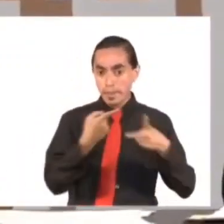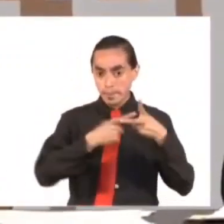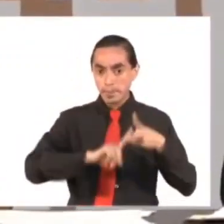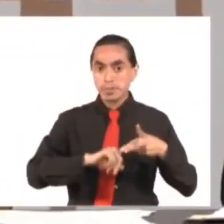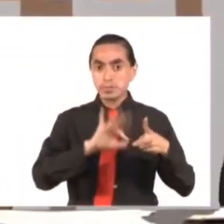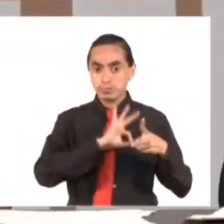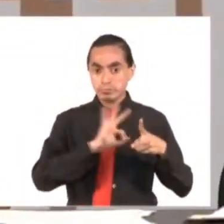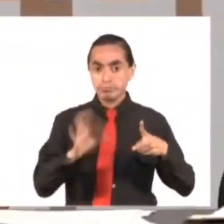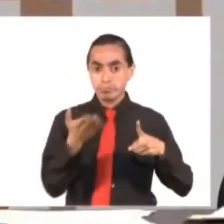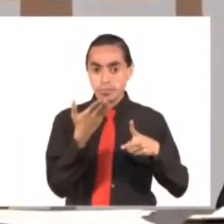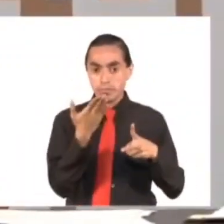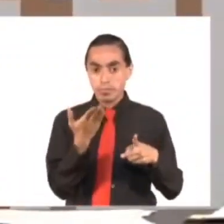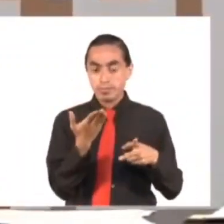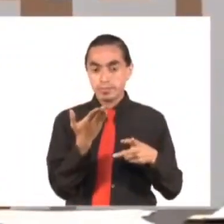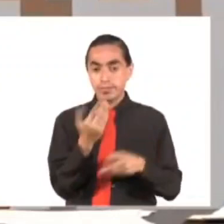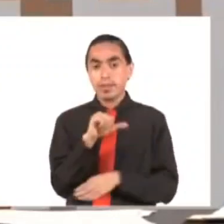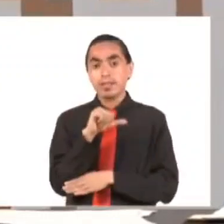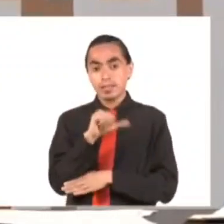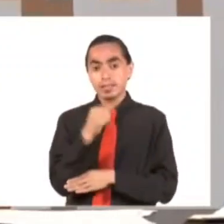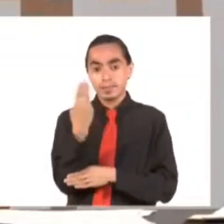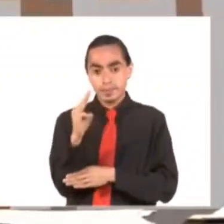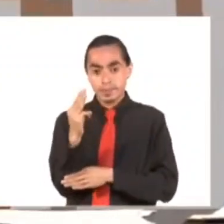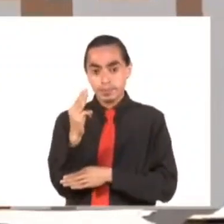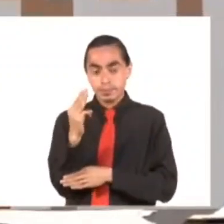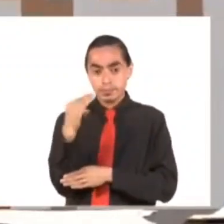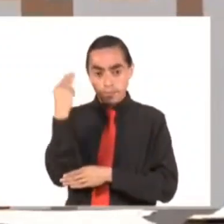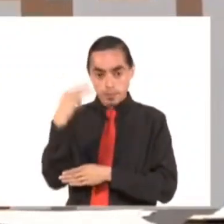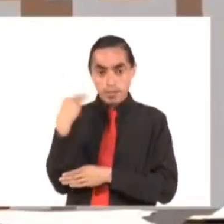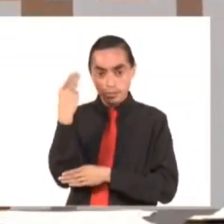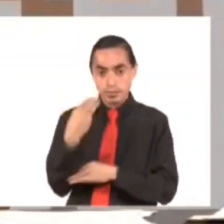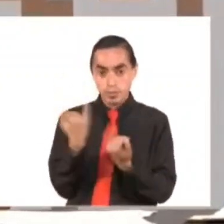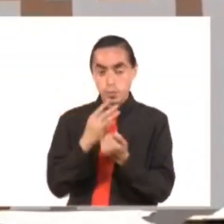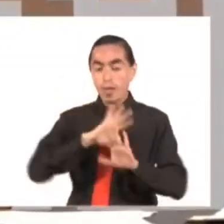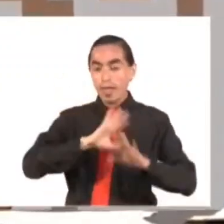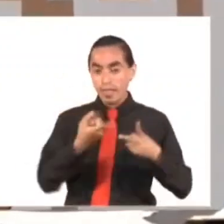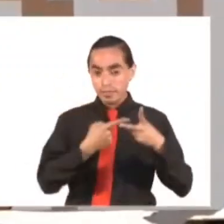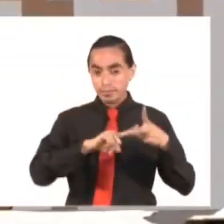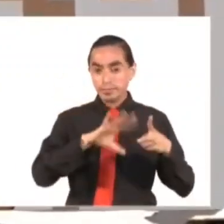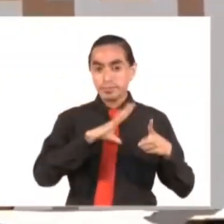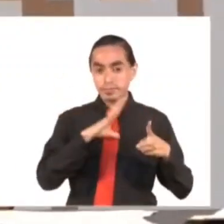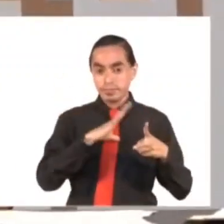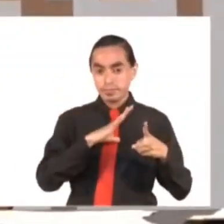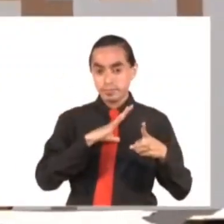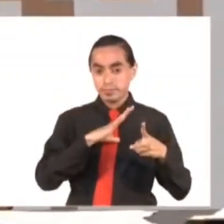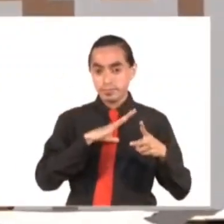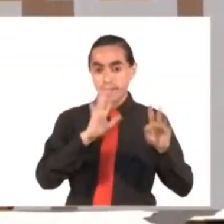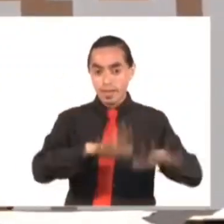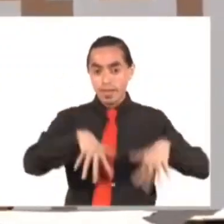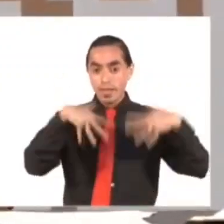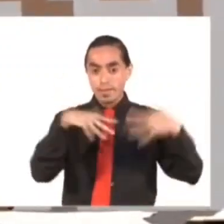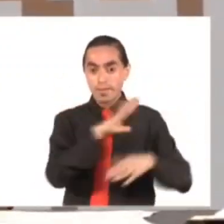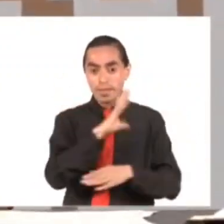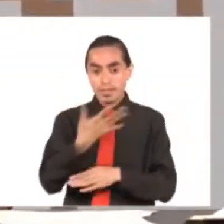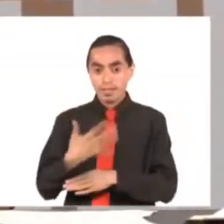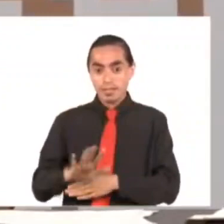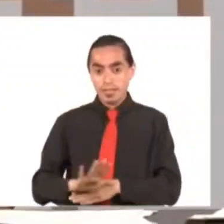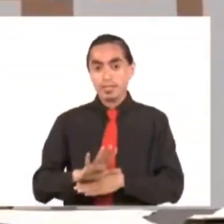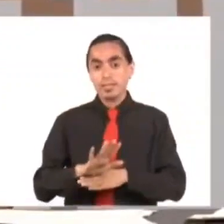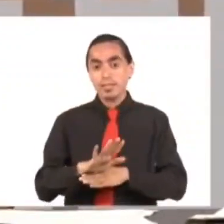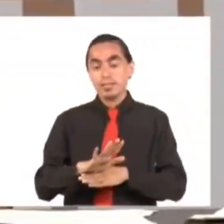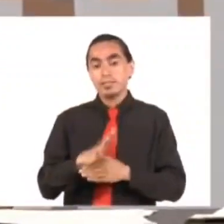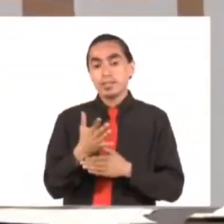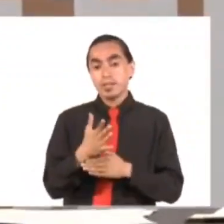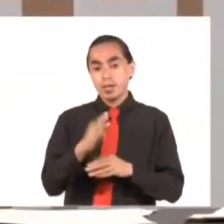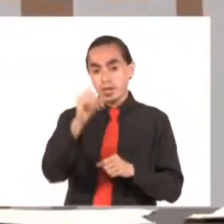inicio a la sesión del 16 de marzo y se declara instalada en Asamblea General del Consejo Económico, Social y Ambiental de la Ciudad de